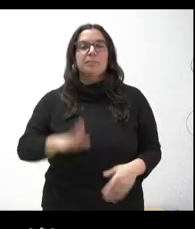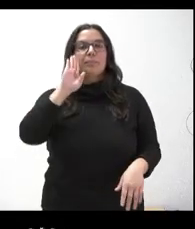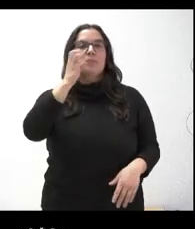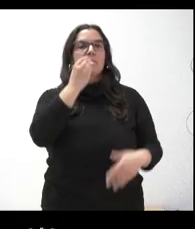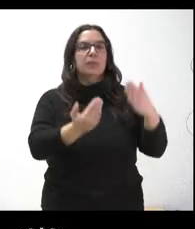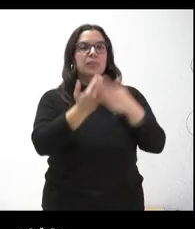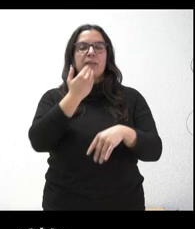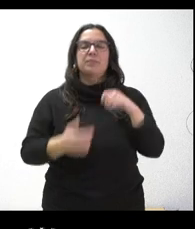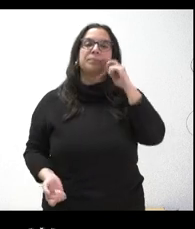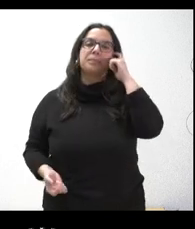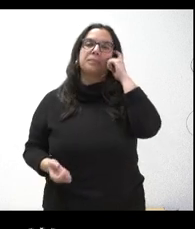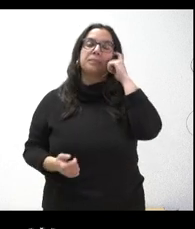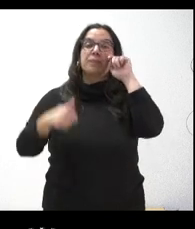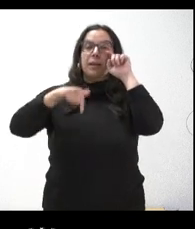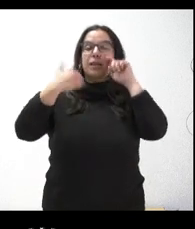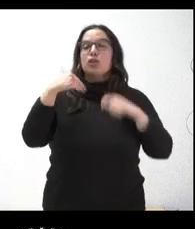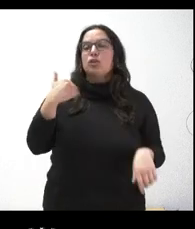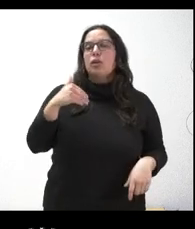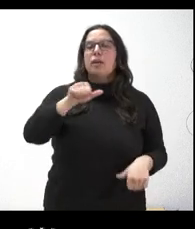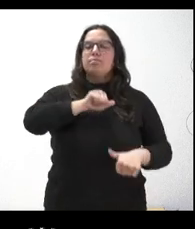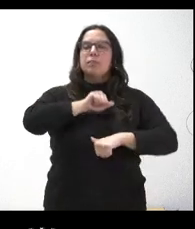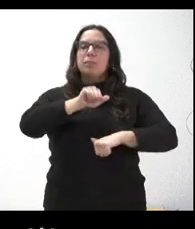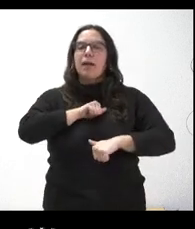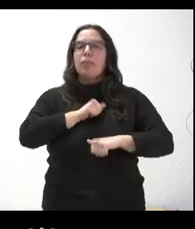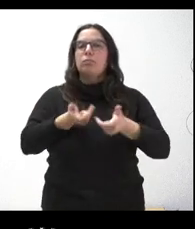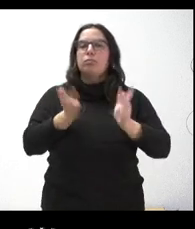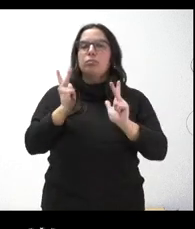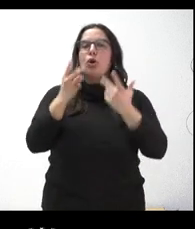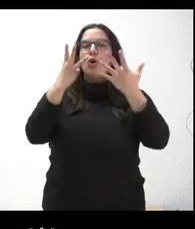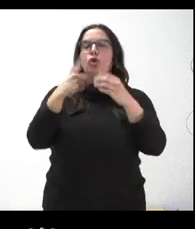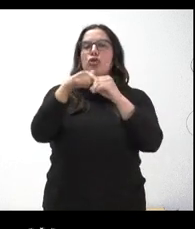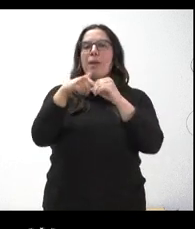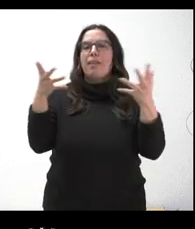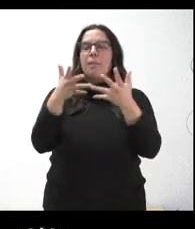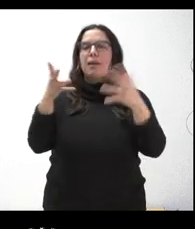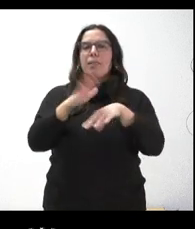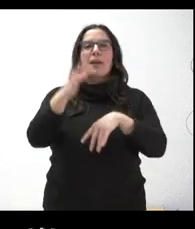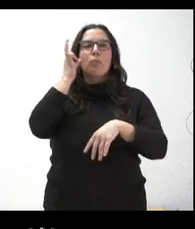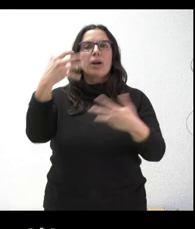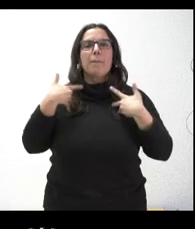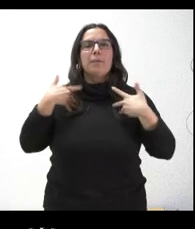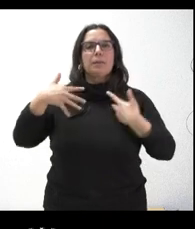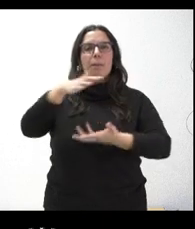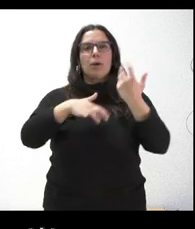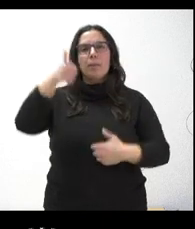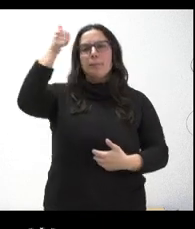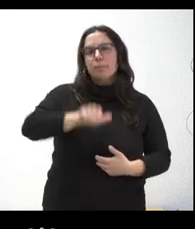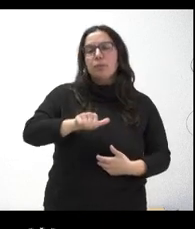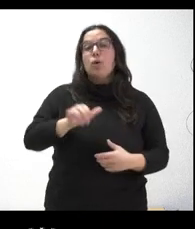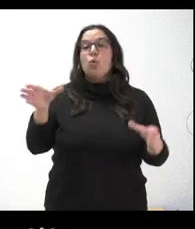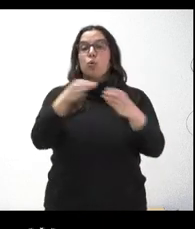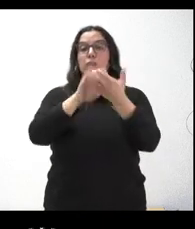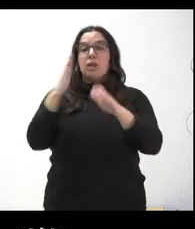días Soria sigue pendiente de que se habiliten ocho plazas de emergencia para mujeres Víctimas de violencia de género la junta comprometió